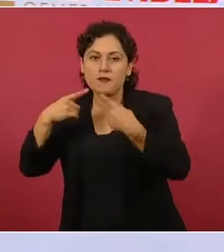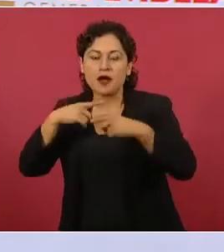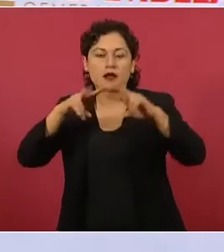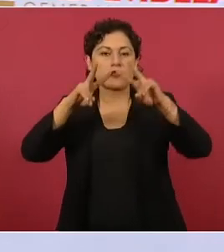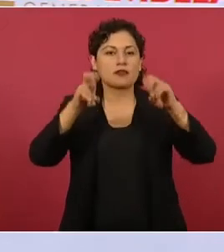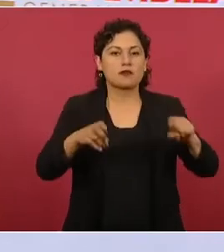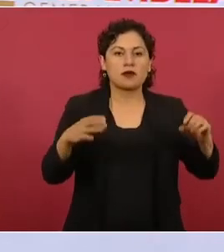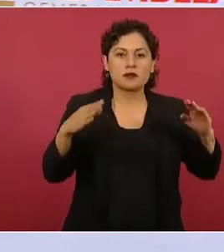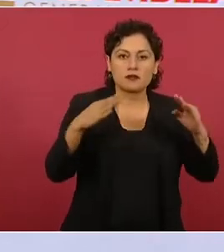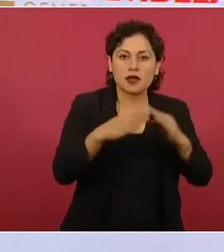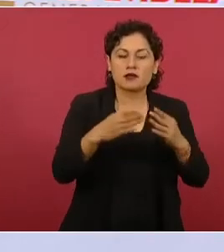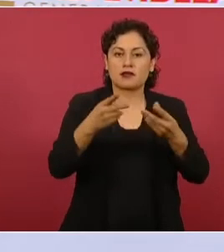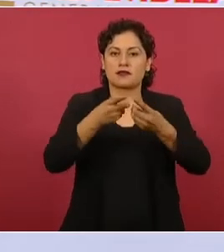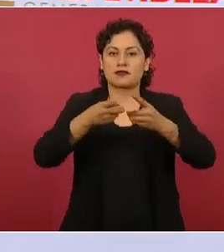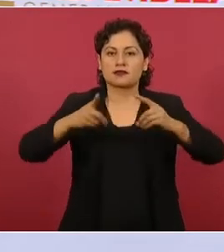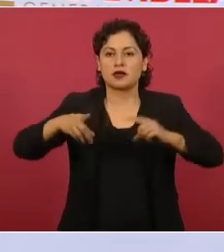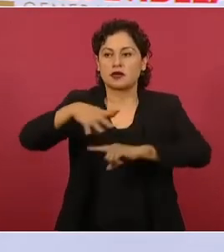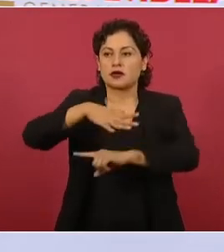agraria.